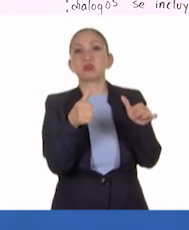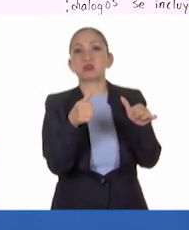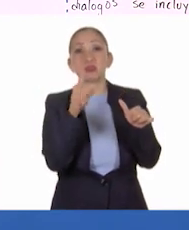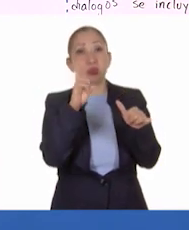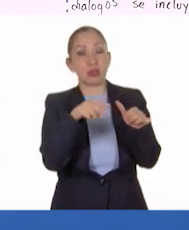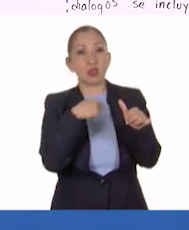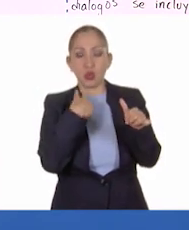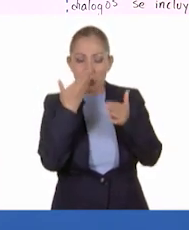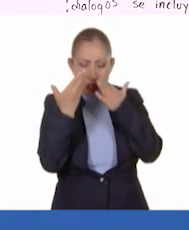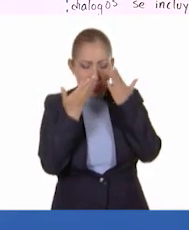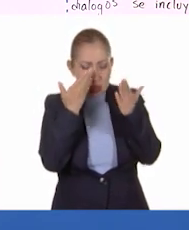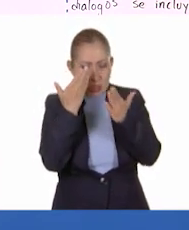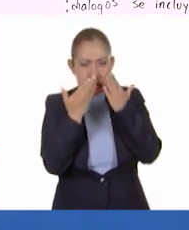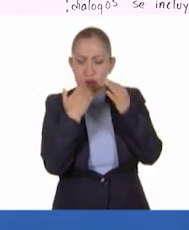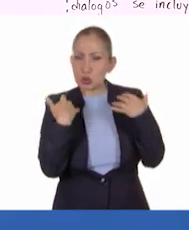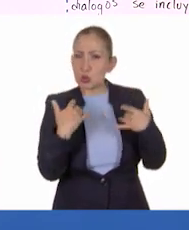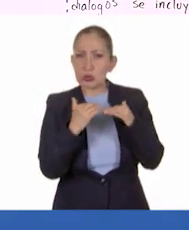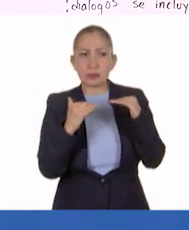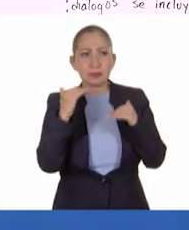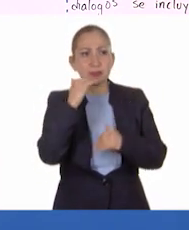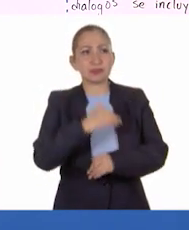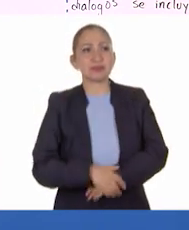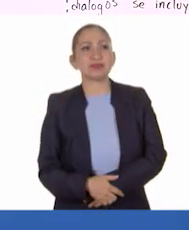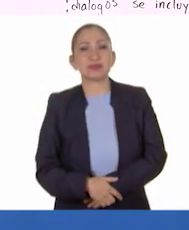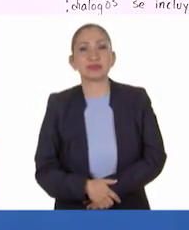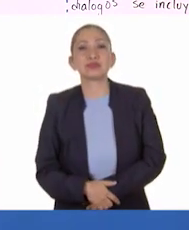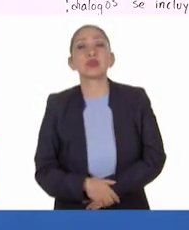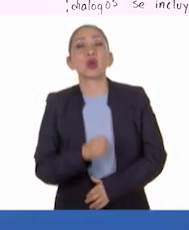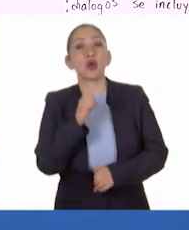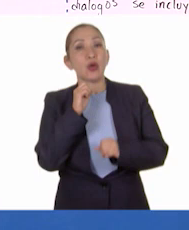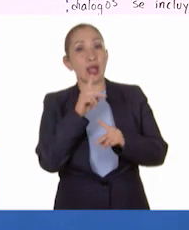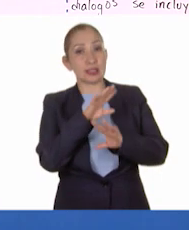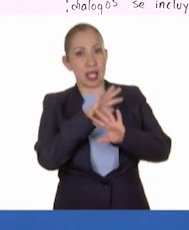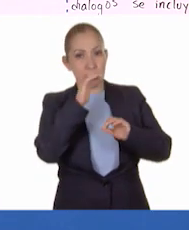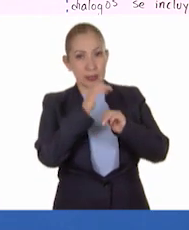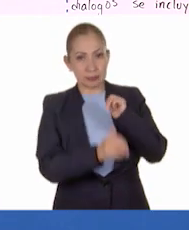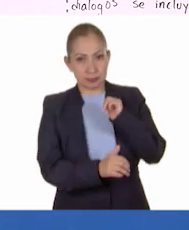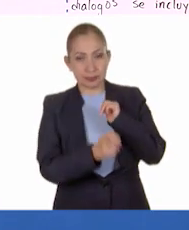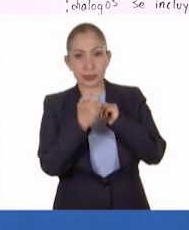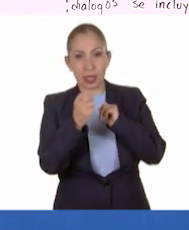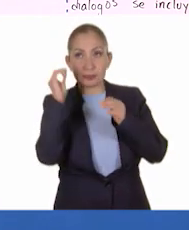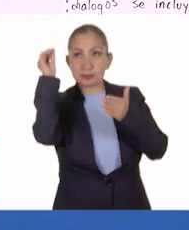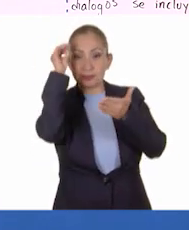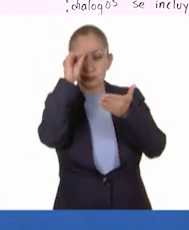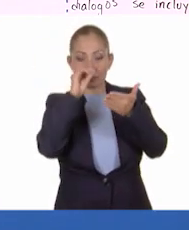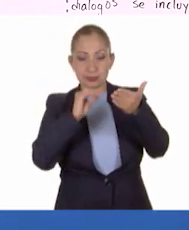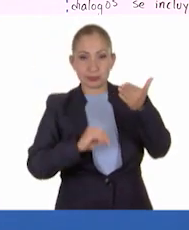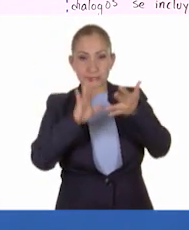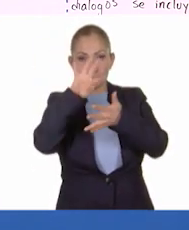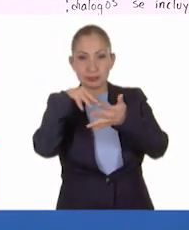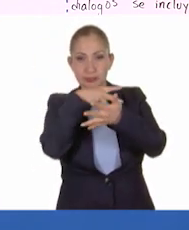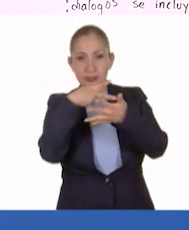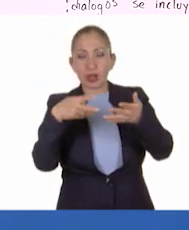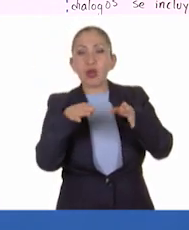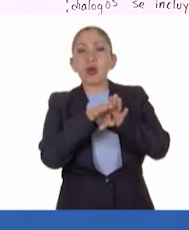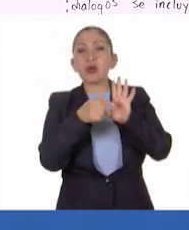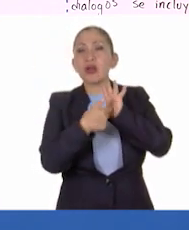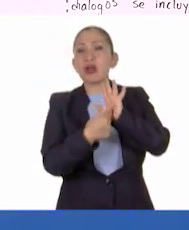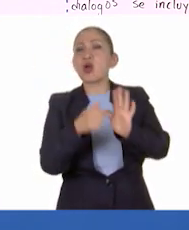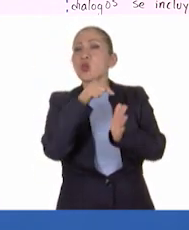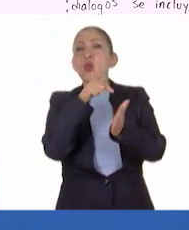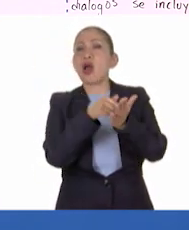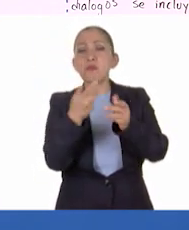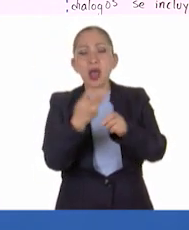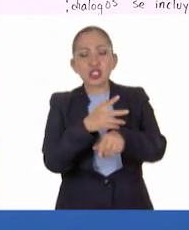te has estado preparando al máximo. Pues bien, ya para terminar con el llenado de la tabla, dime, ¿cómo se muestra el lugar